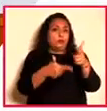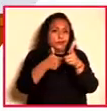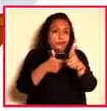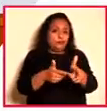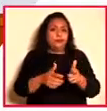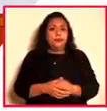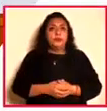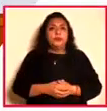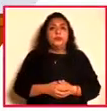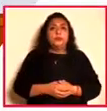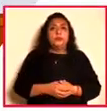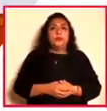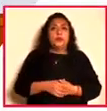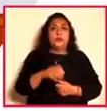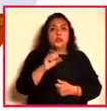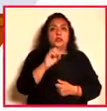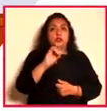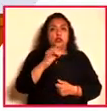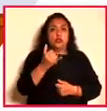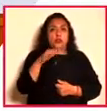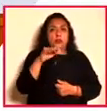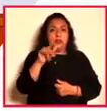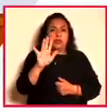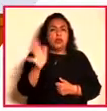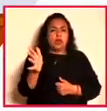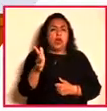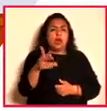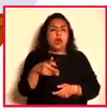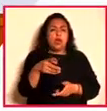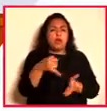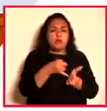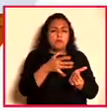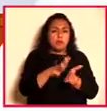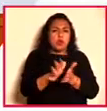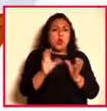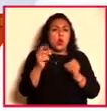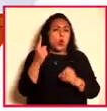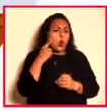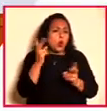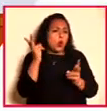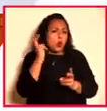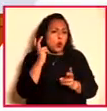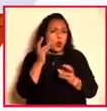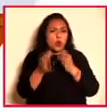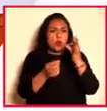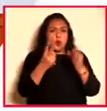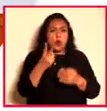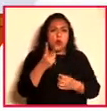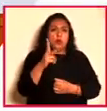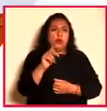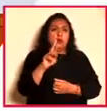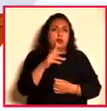Soy Malintzin. Ya se encuentra disponible en sus formatos impreso y de audiolibro. Noticias 22,